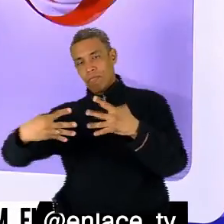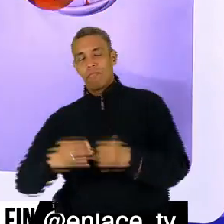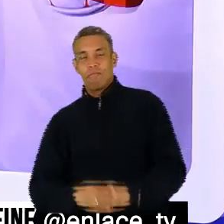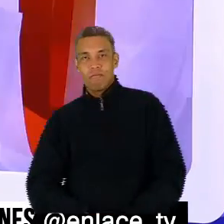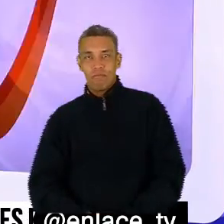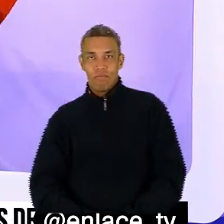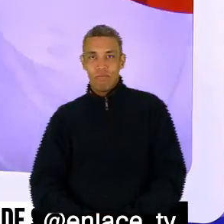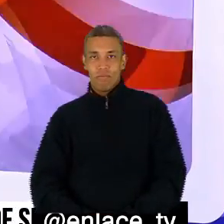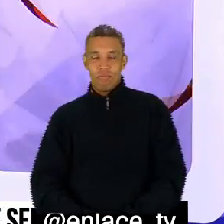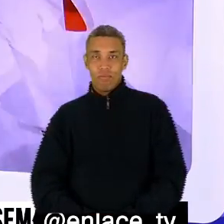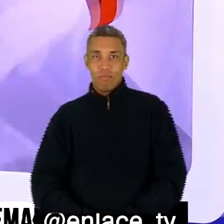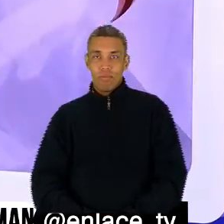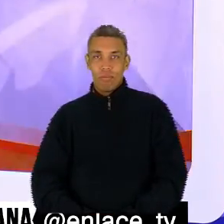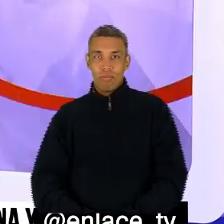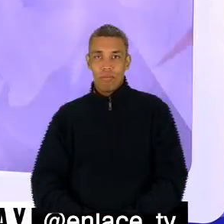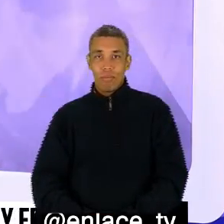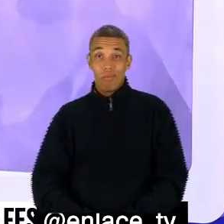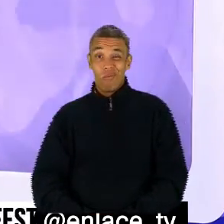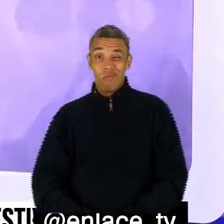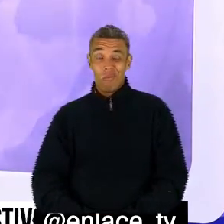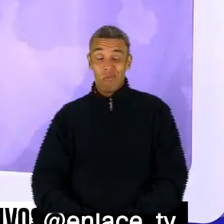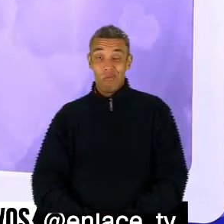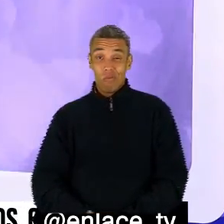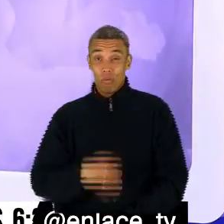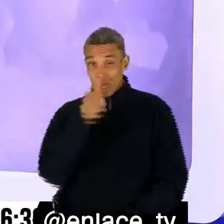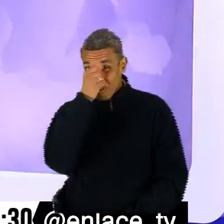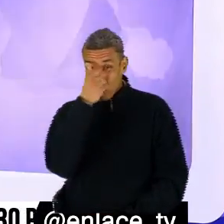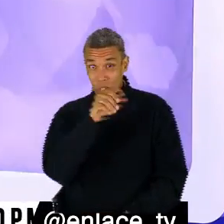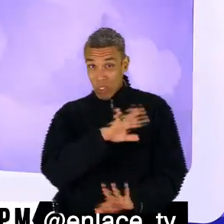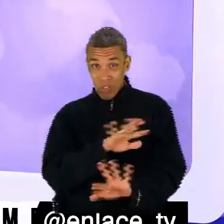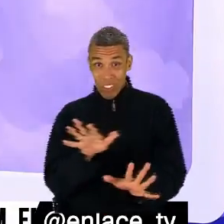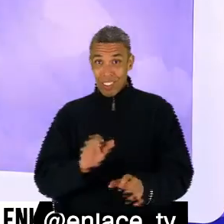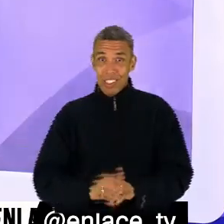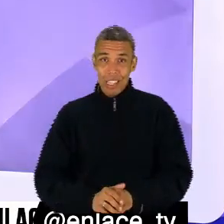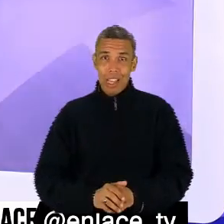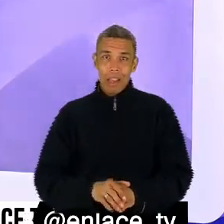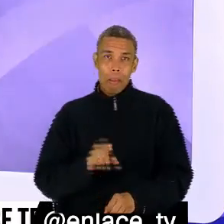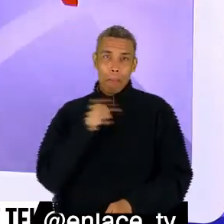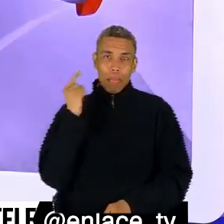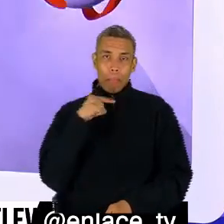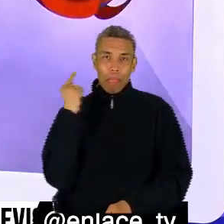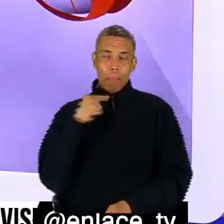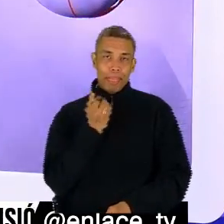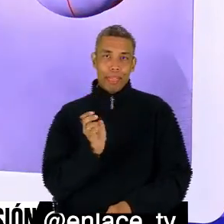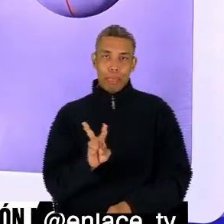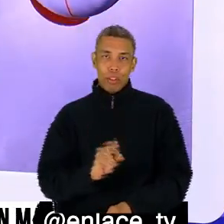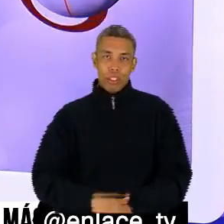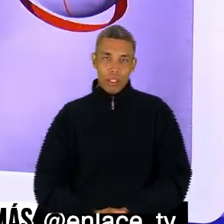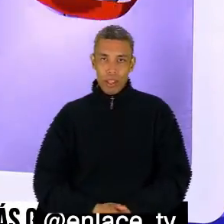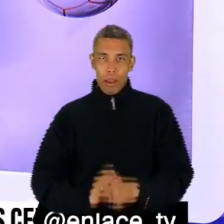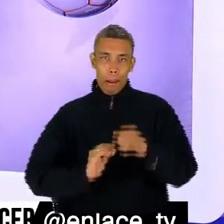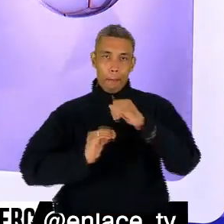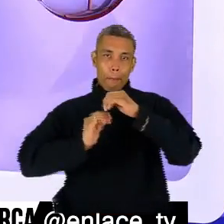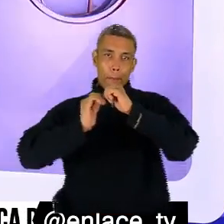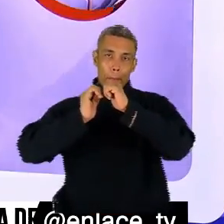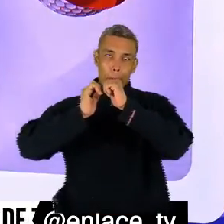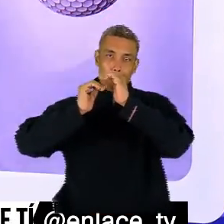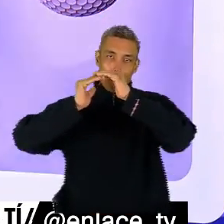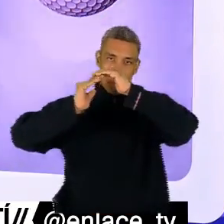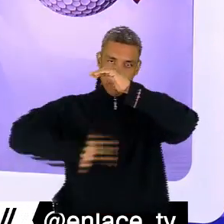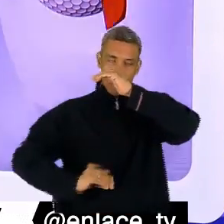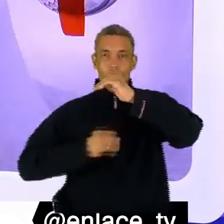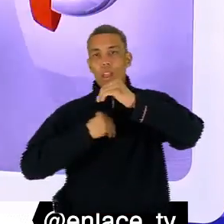12 equipos le dirán adiós a este primer semestre y 8 estarán en disputa en cuartos de final, posteriormente semifinal y